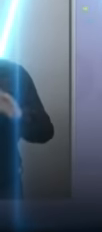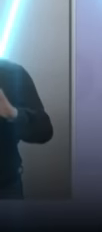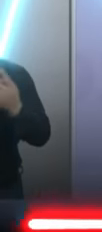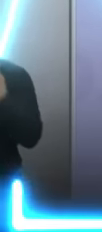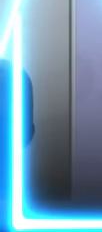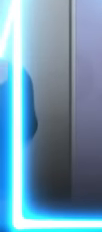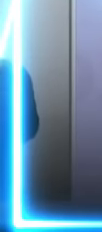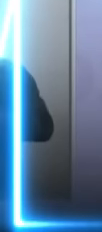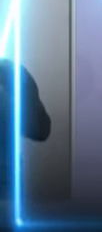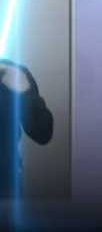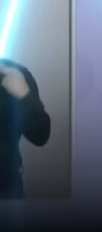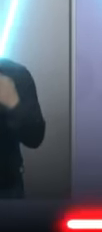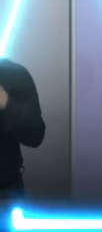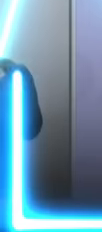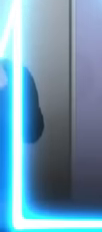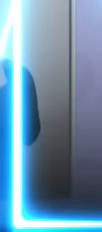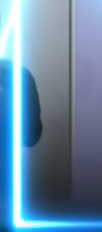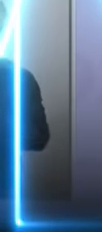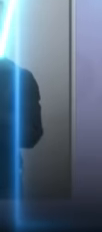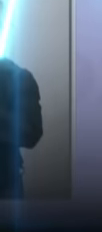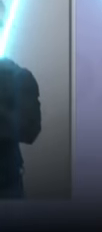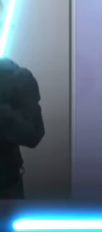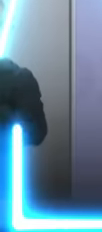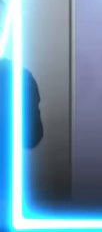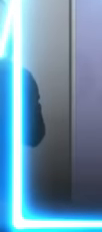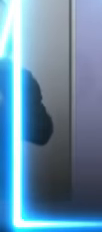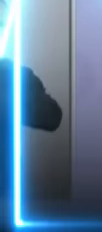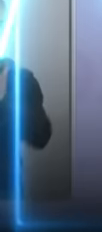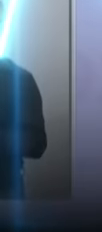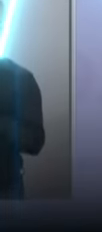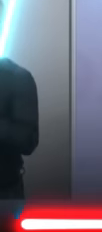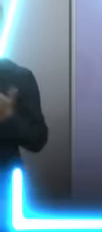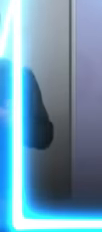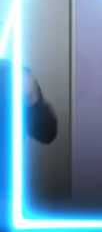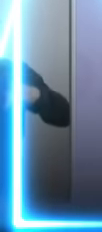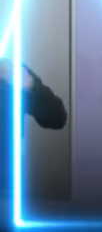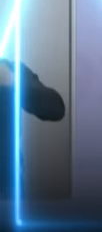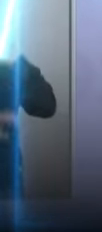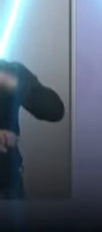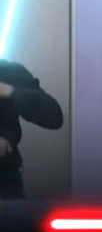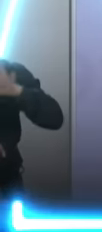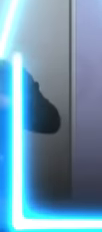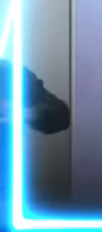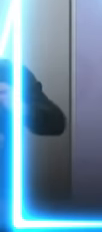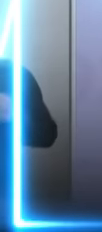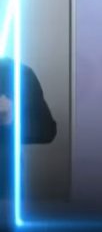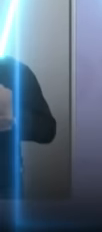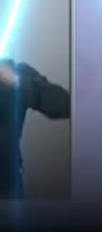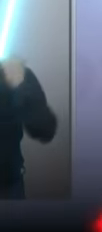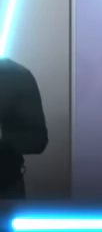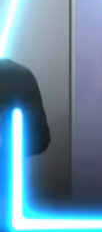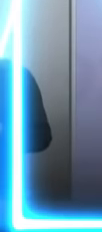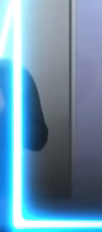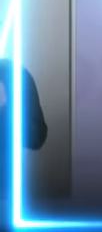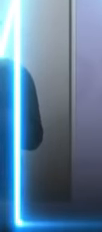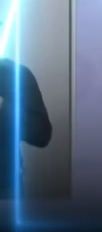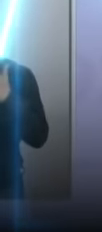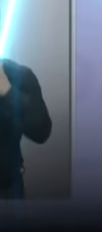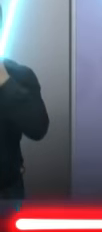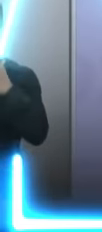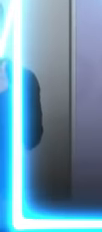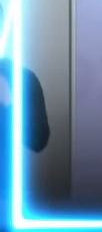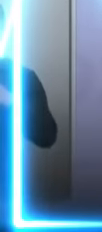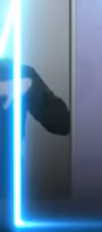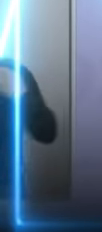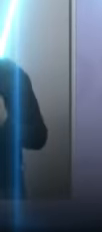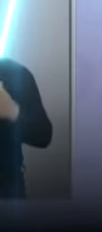años de corrupción, porque ya se les agotó el tiempo. Hoy más que nunca los mexiquenses decimos: basta de tanta impunidad, basta de falta de atención y